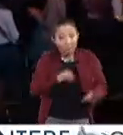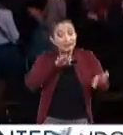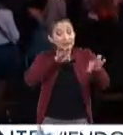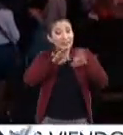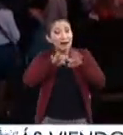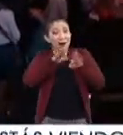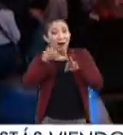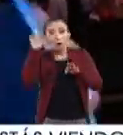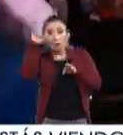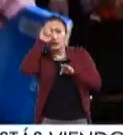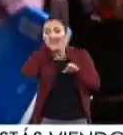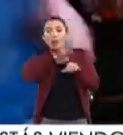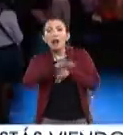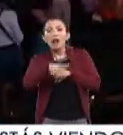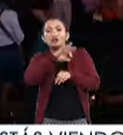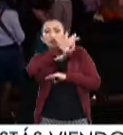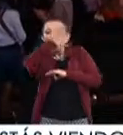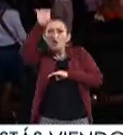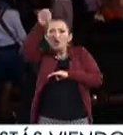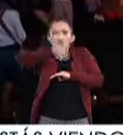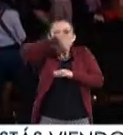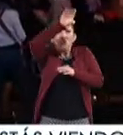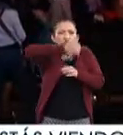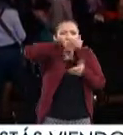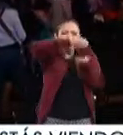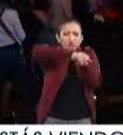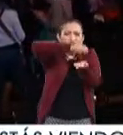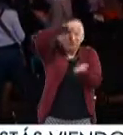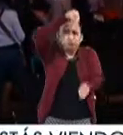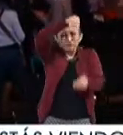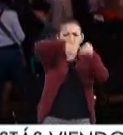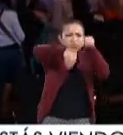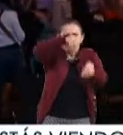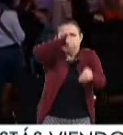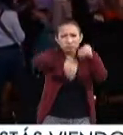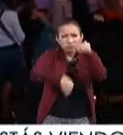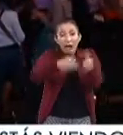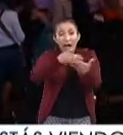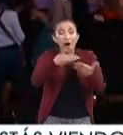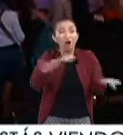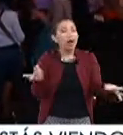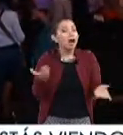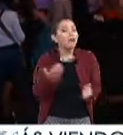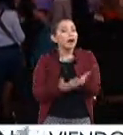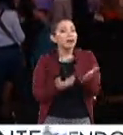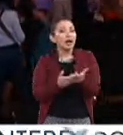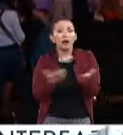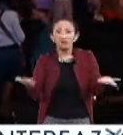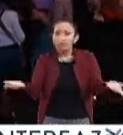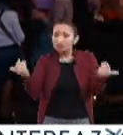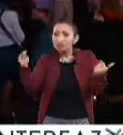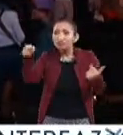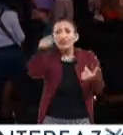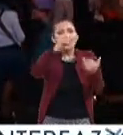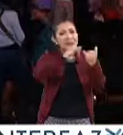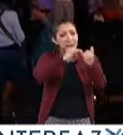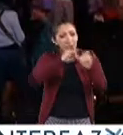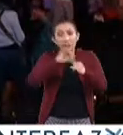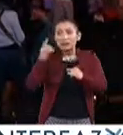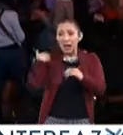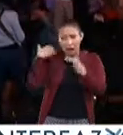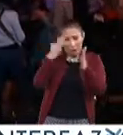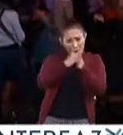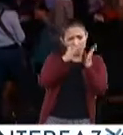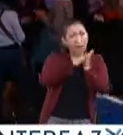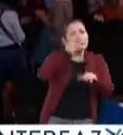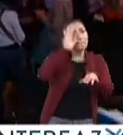trabajo difícil, toda la ontología está hecha. Lo que queda ahora es animar a las instituciones que ya